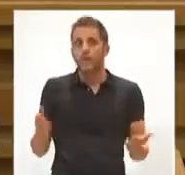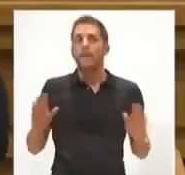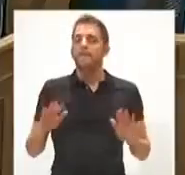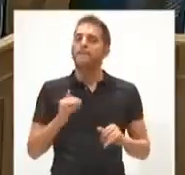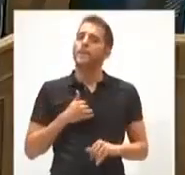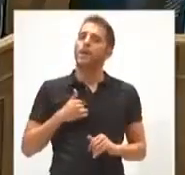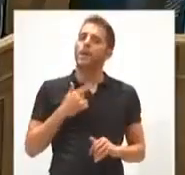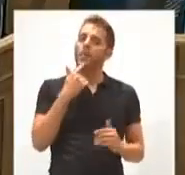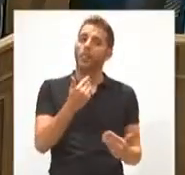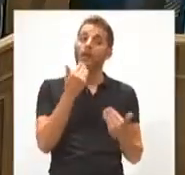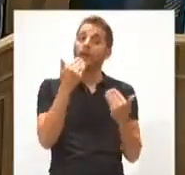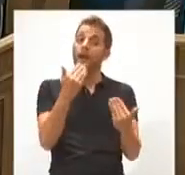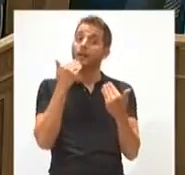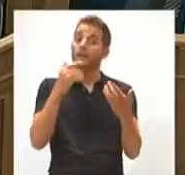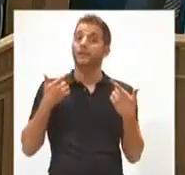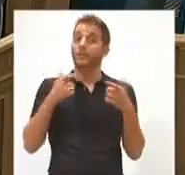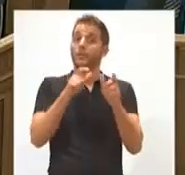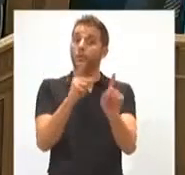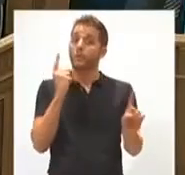a la oposición